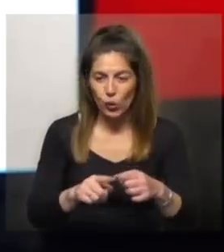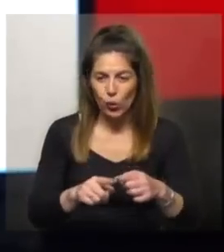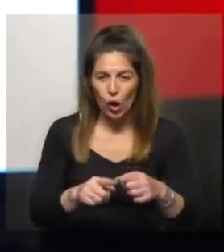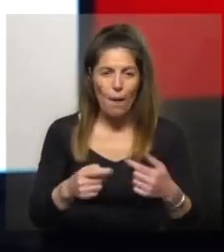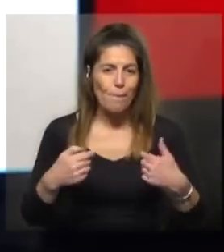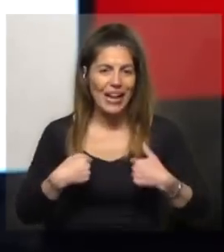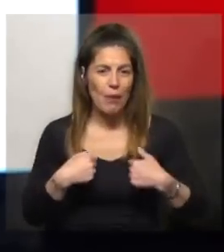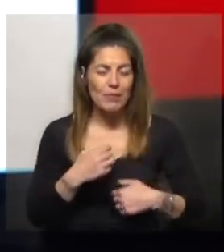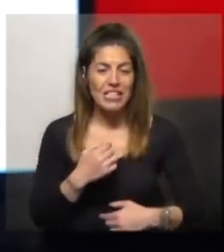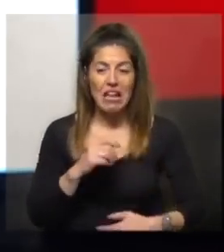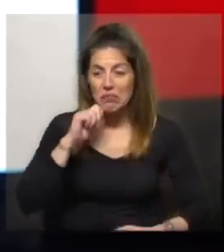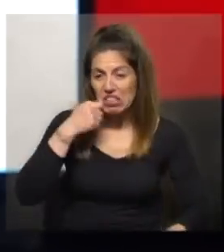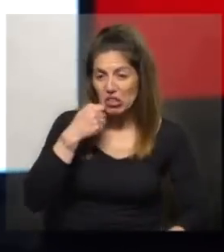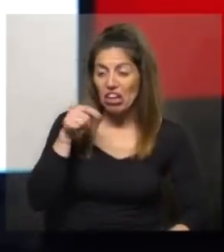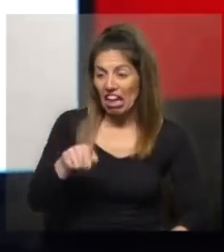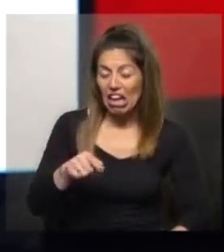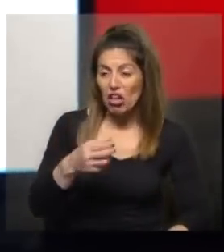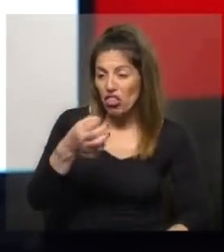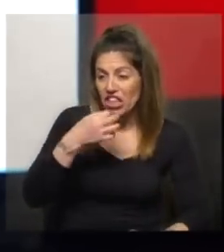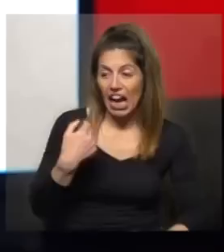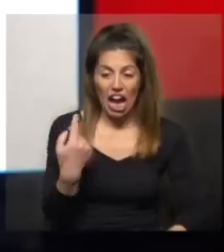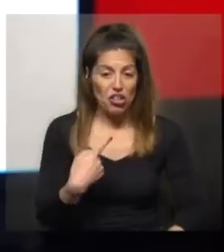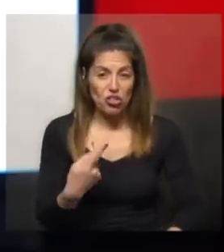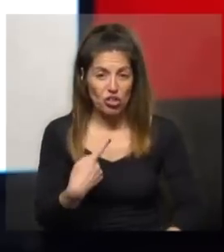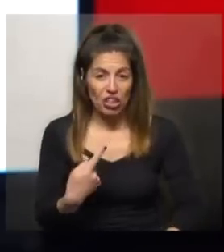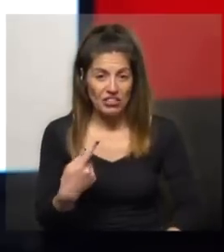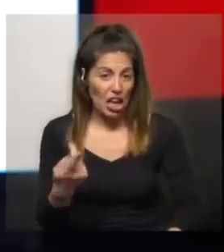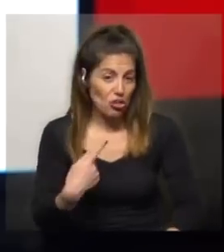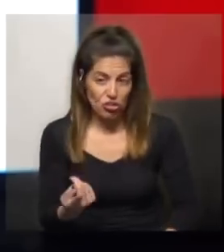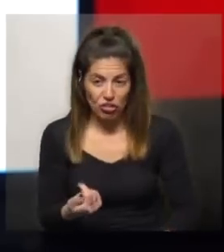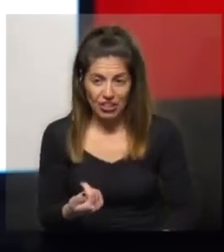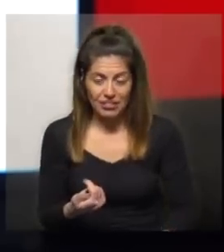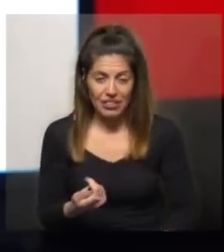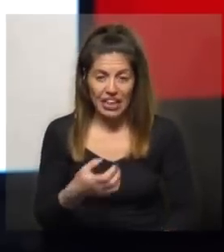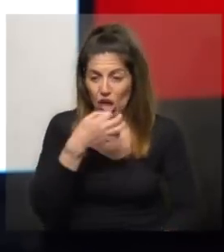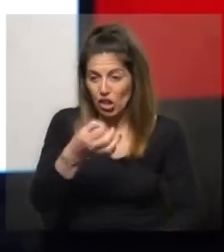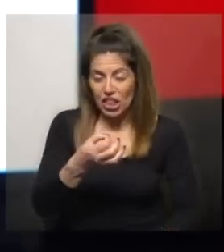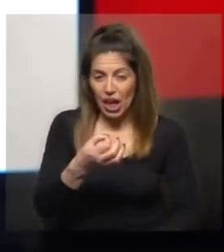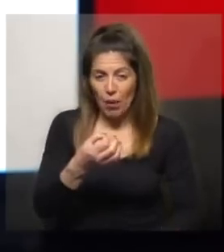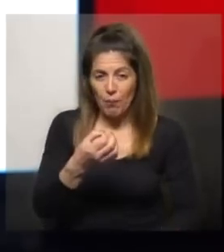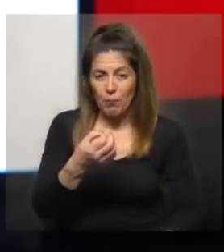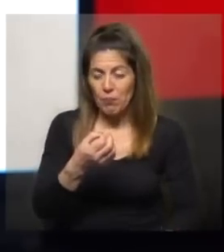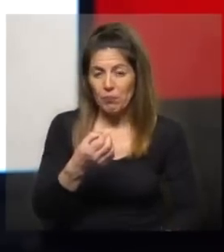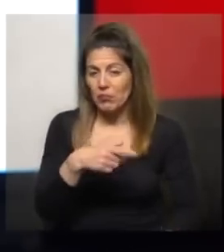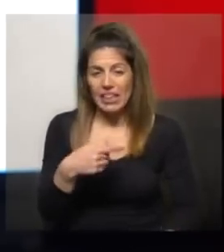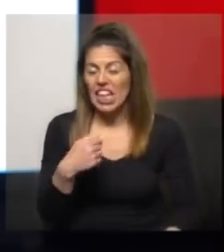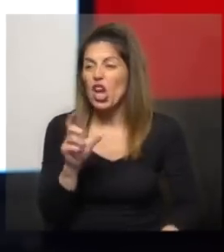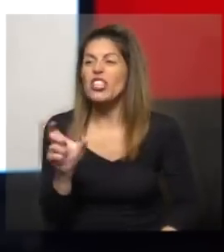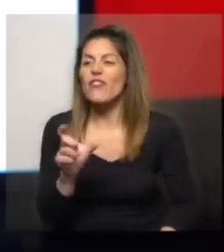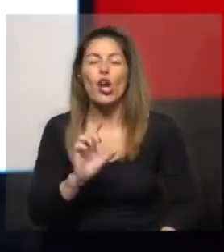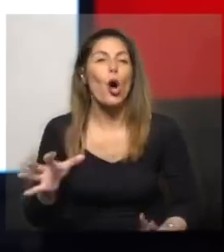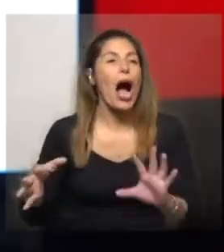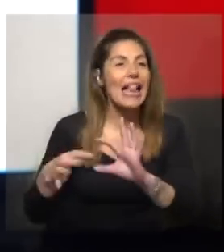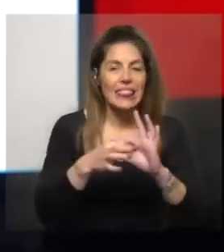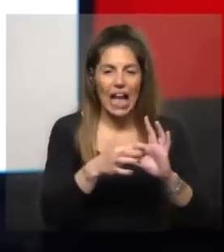algo para mí muy bello en que él nos nombre a nosotras a nosotras no O sea y que lo que le significamos no esté